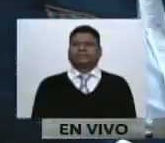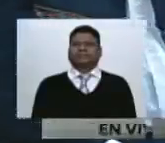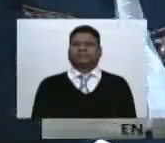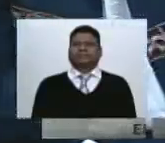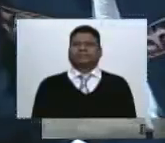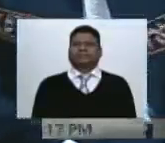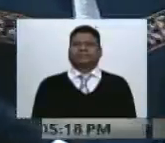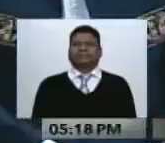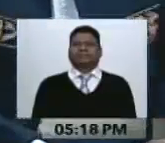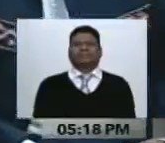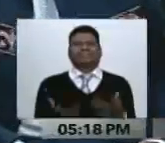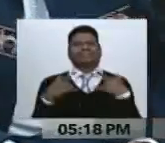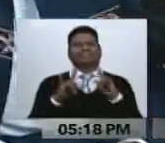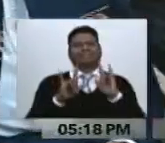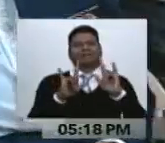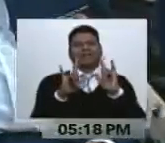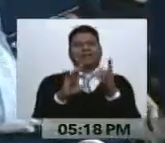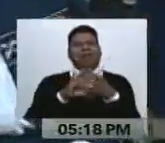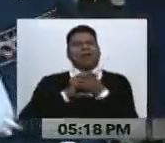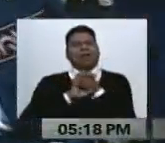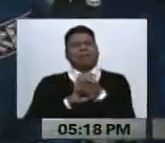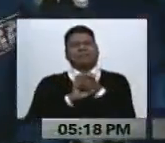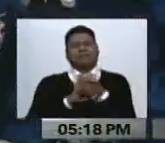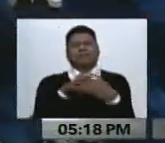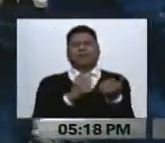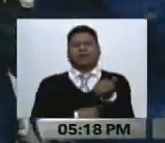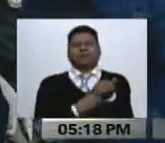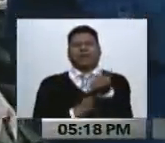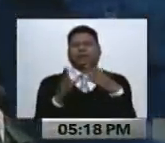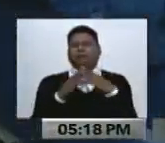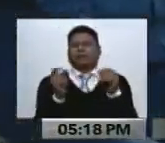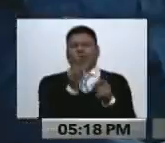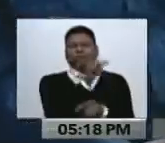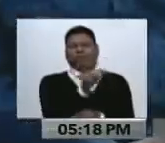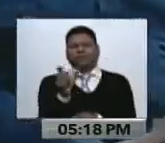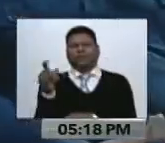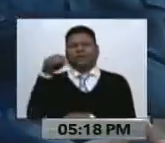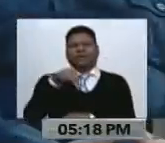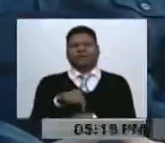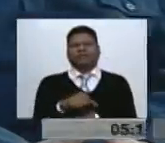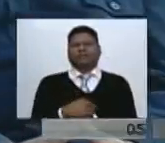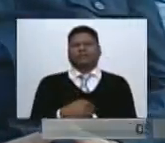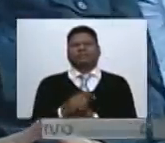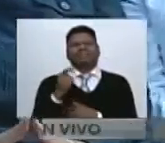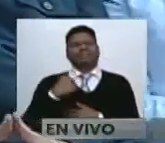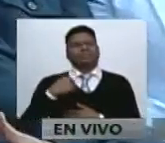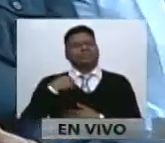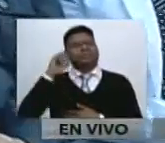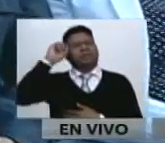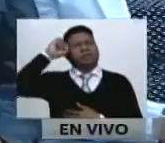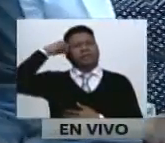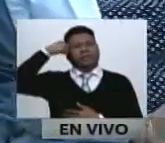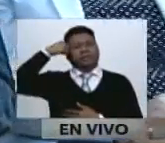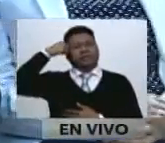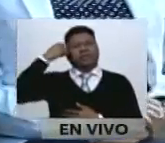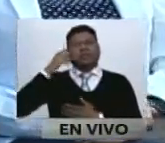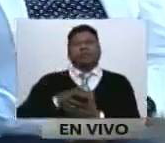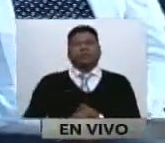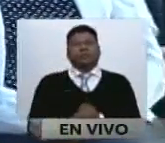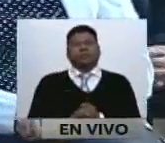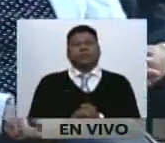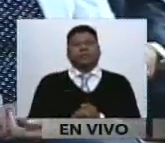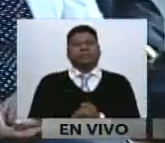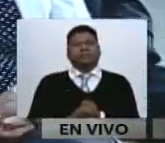Queridos amigos, buenas tardes, hermanos, todos. Me toca hacer una reflexión sobre el Evangelio